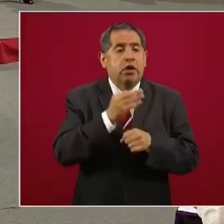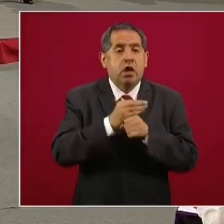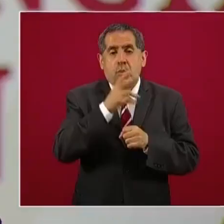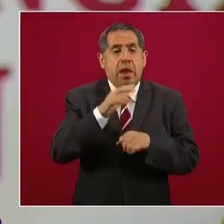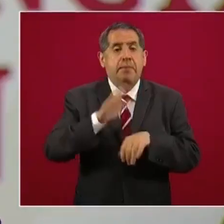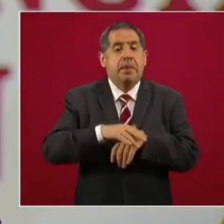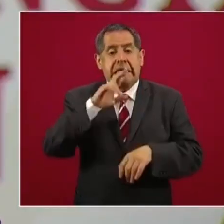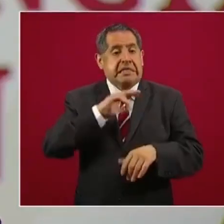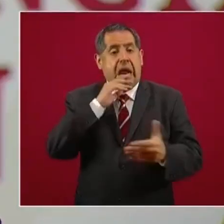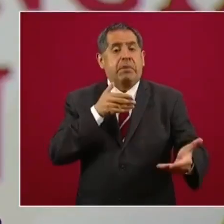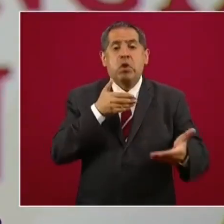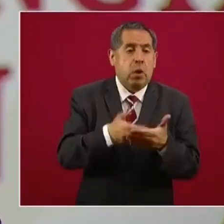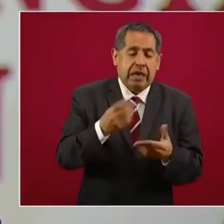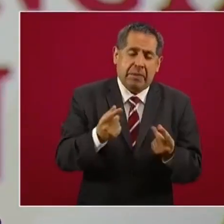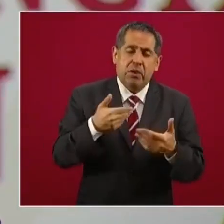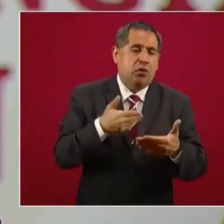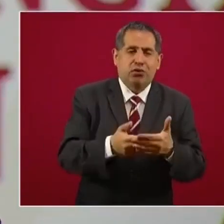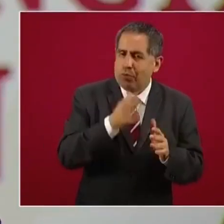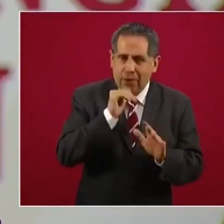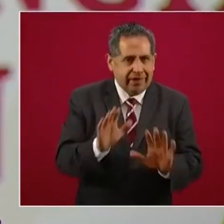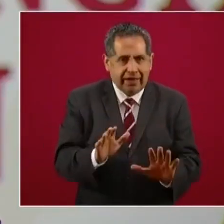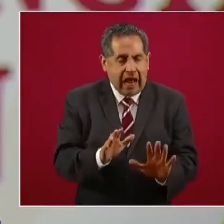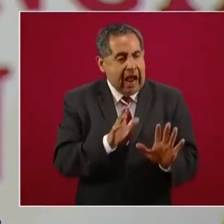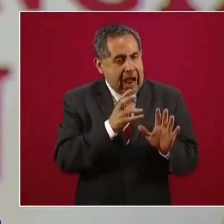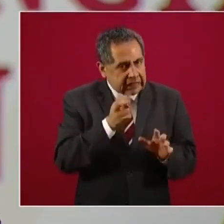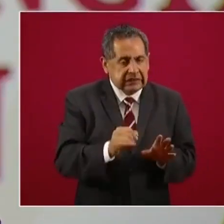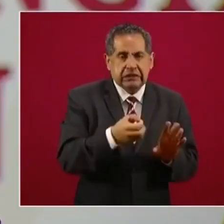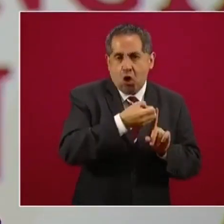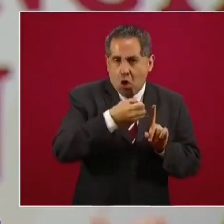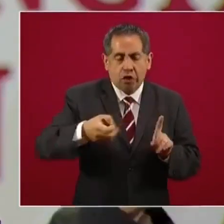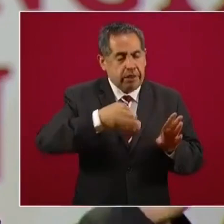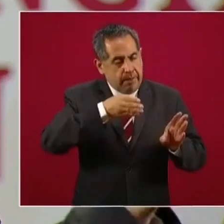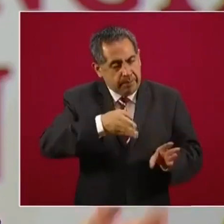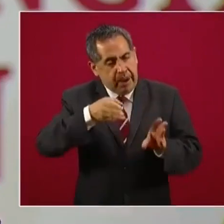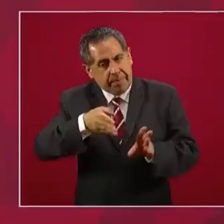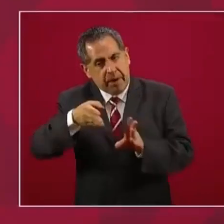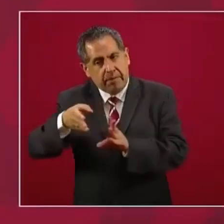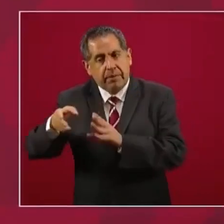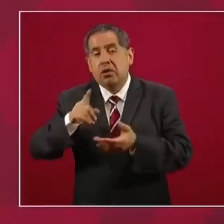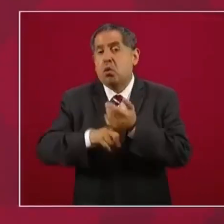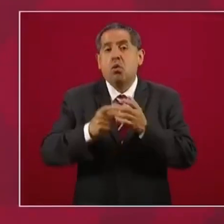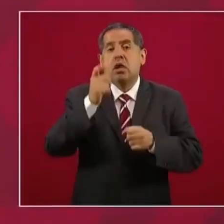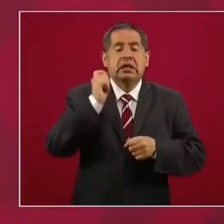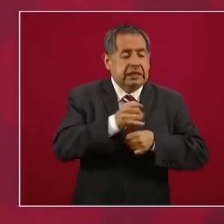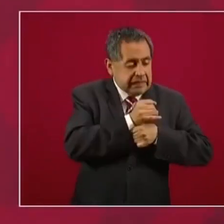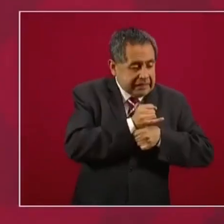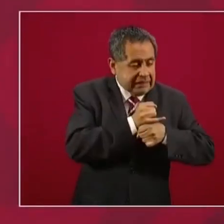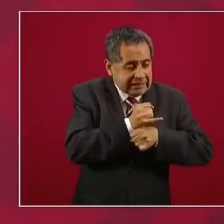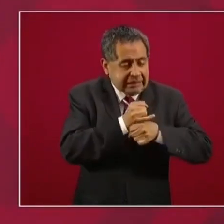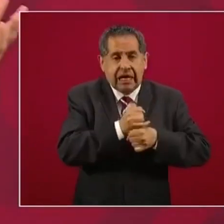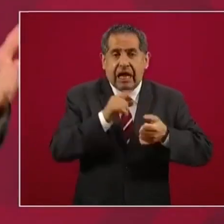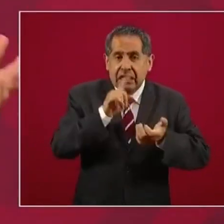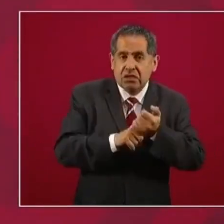esquinas. Hay fases que no se pueden evitar. Y una de las fases cruciales es todo el periodo de investigación